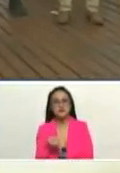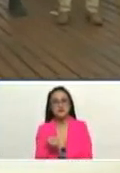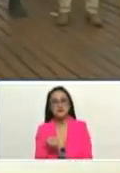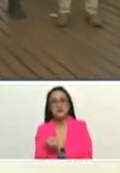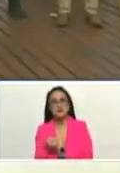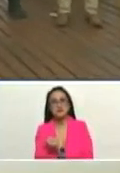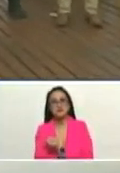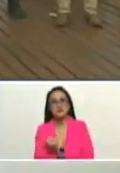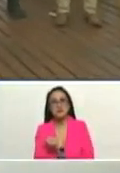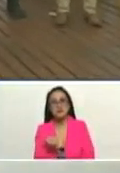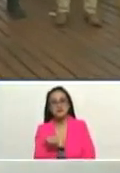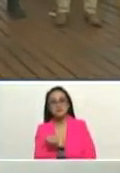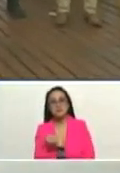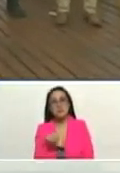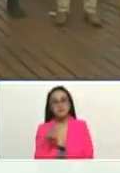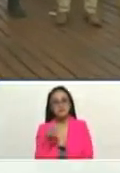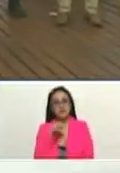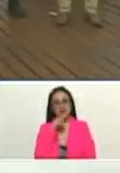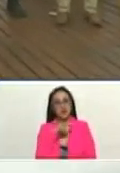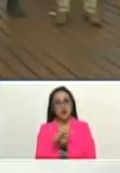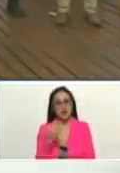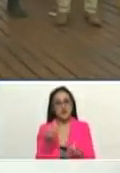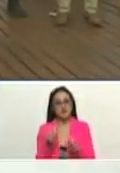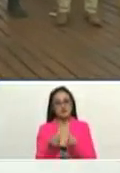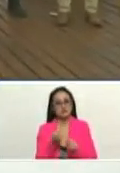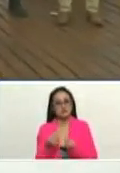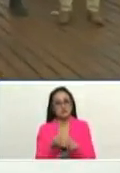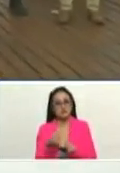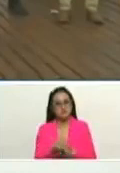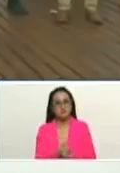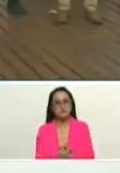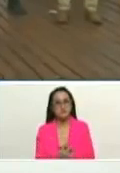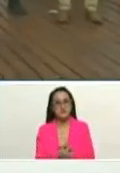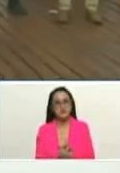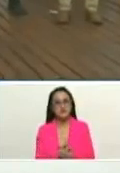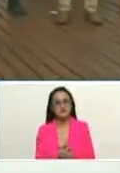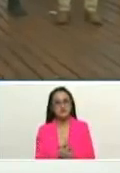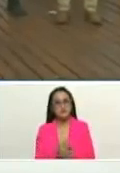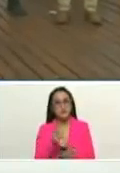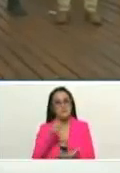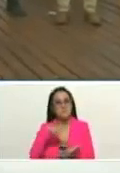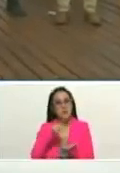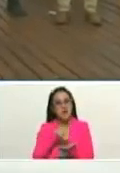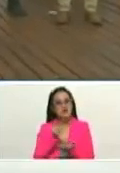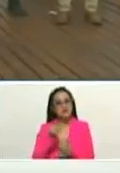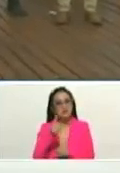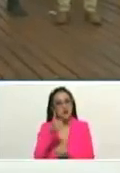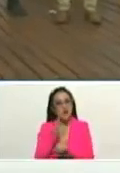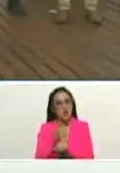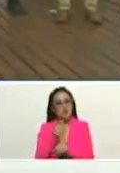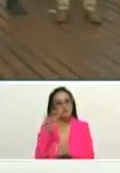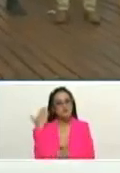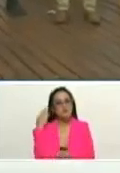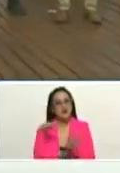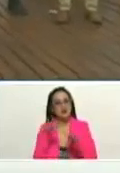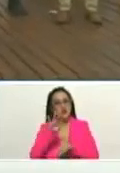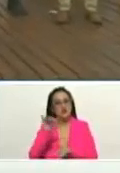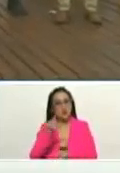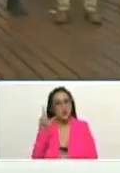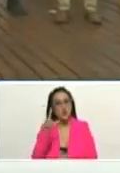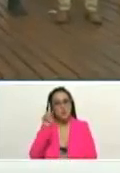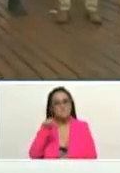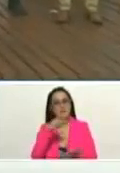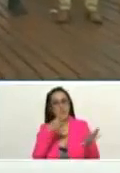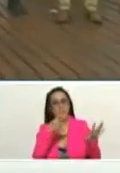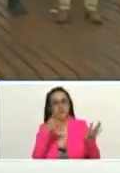la posibilidad histórica de izar en la Plaza Mayor aquel 14 de